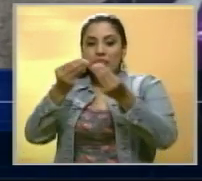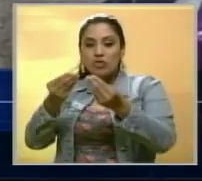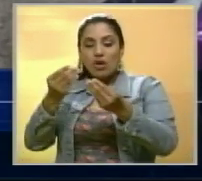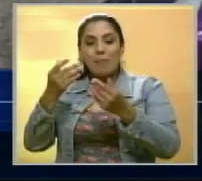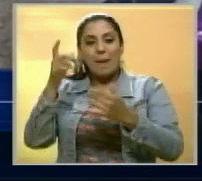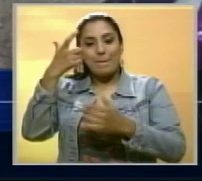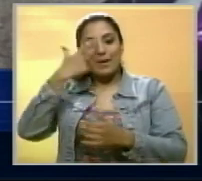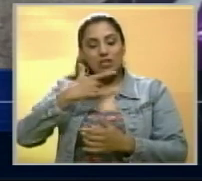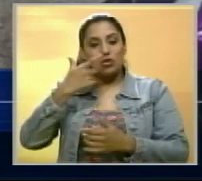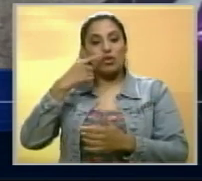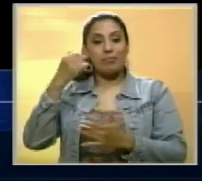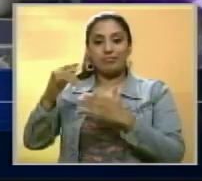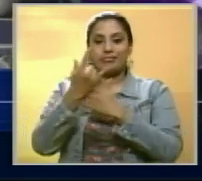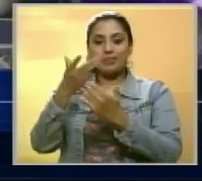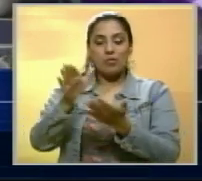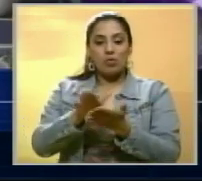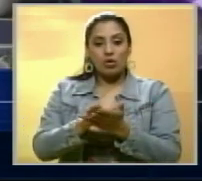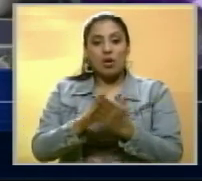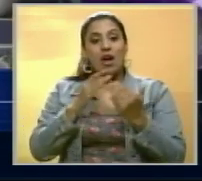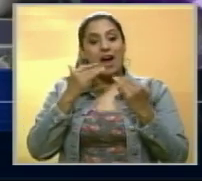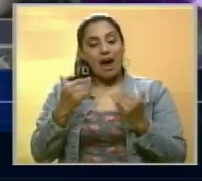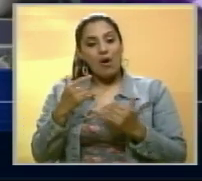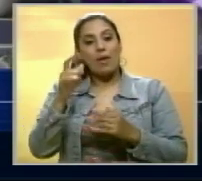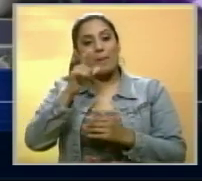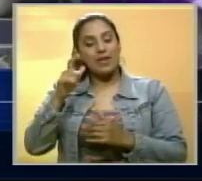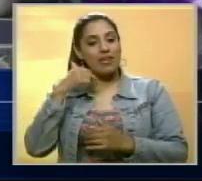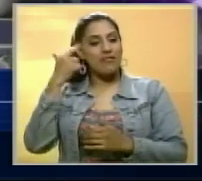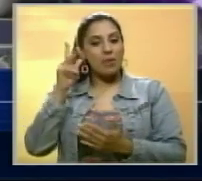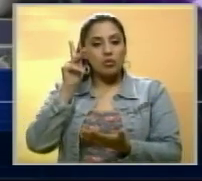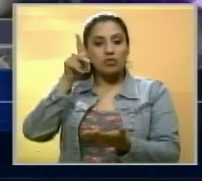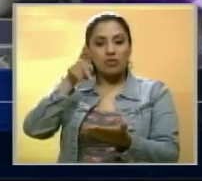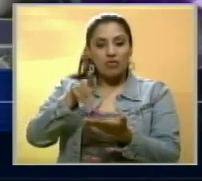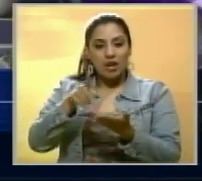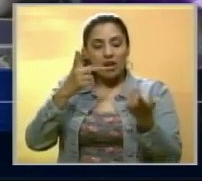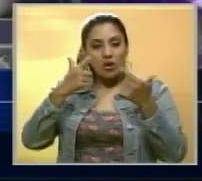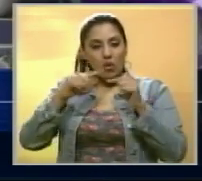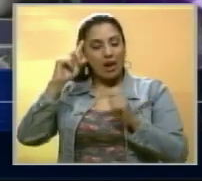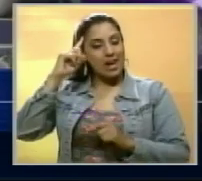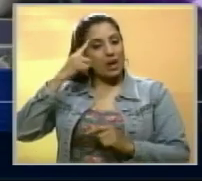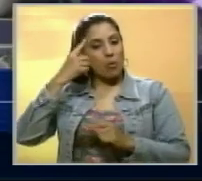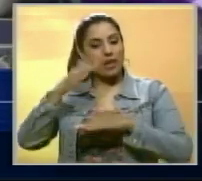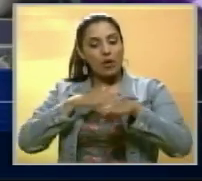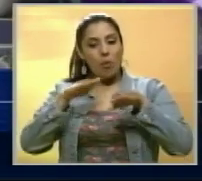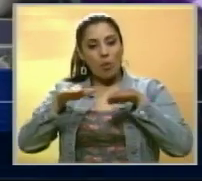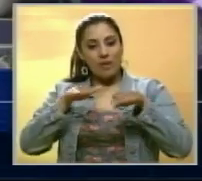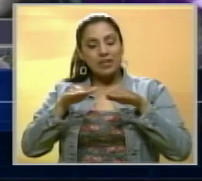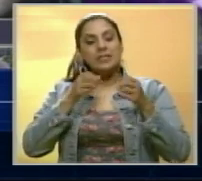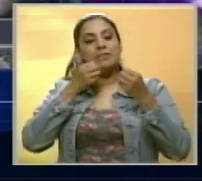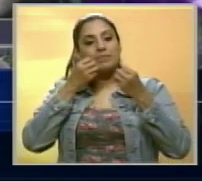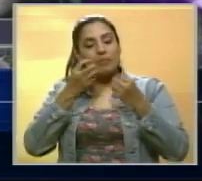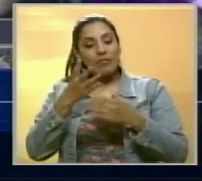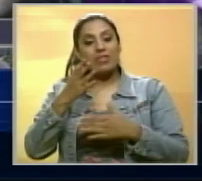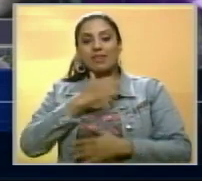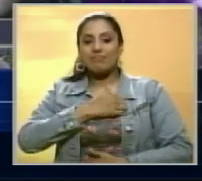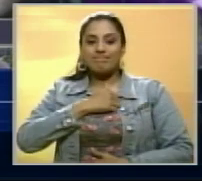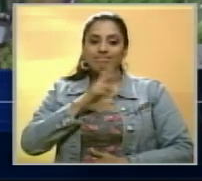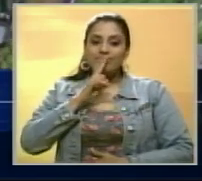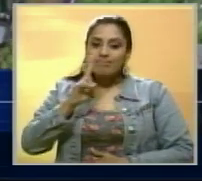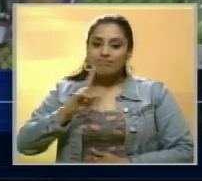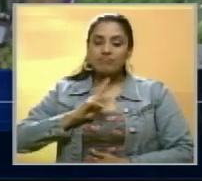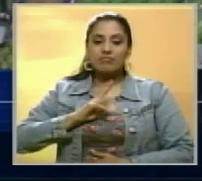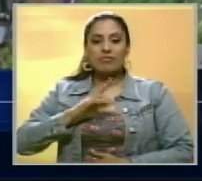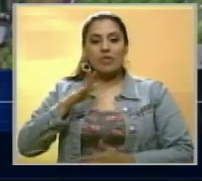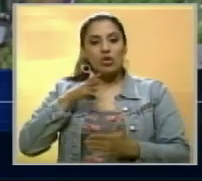la celebridad cuando éste murió. Algunos fanáticos se acercaron hasta el Memorial este jueves y manifestaron que, pese a los resultados